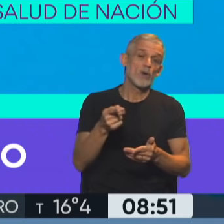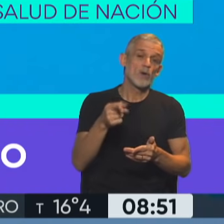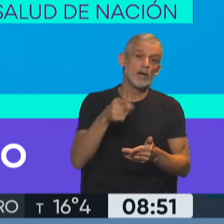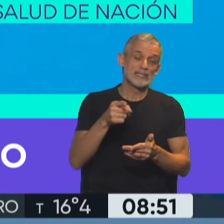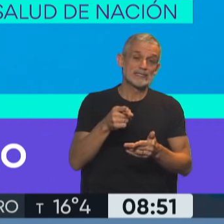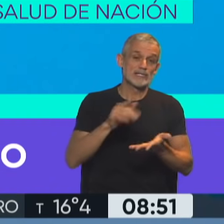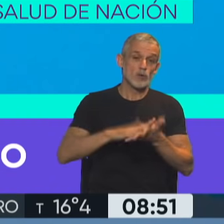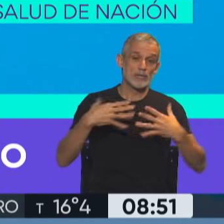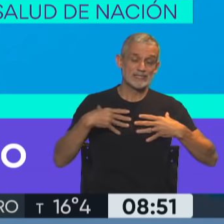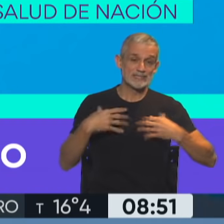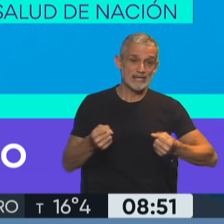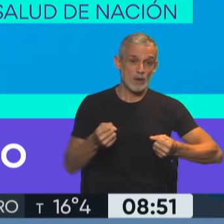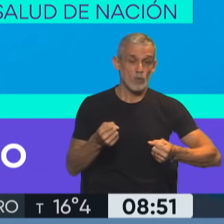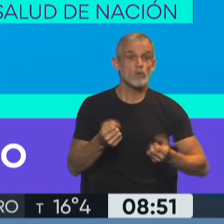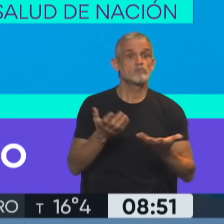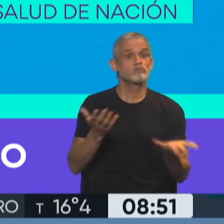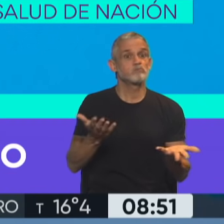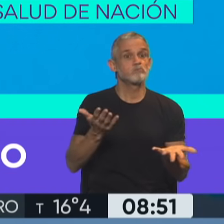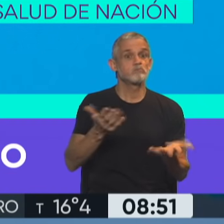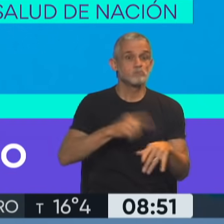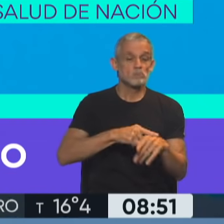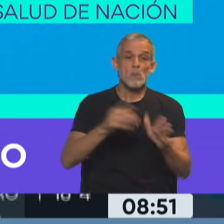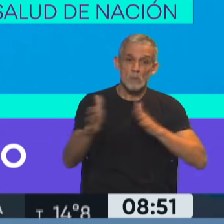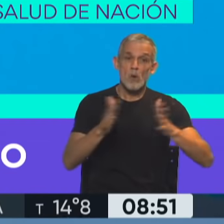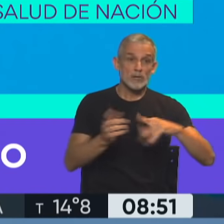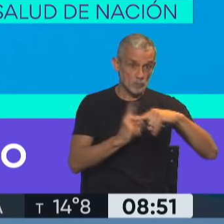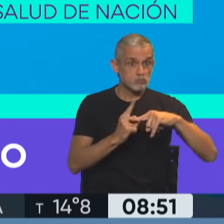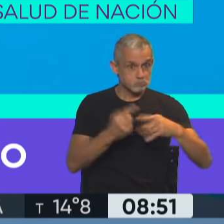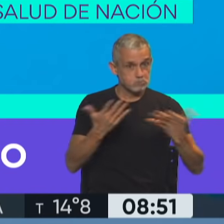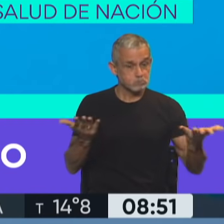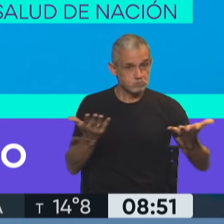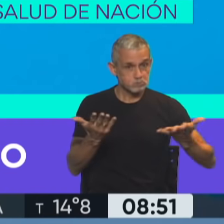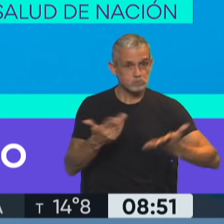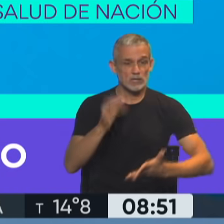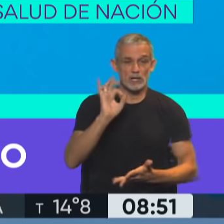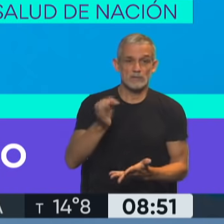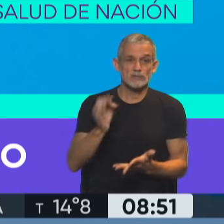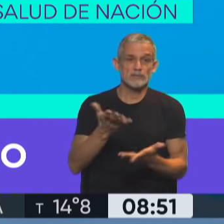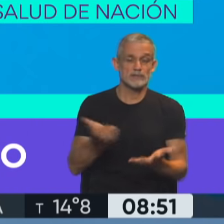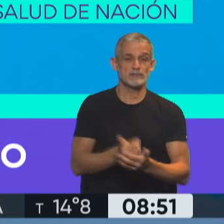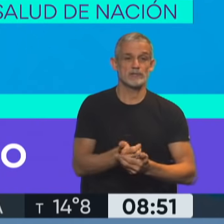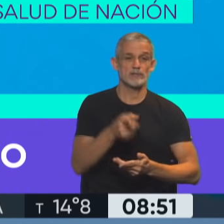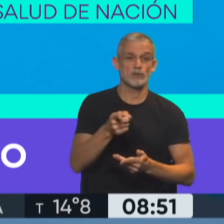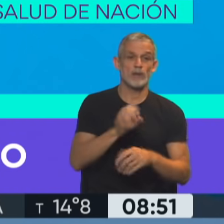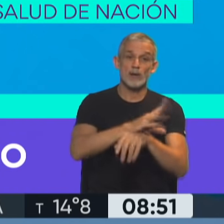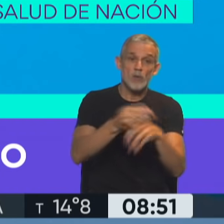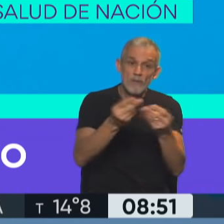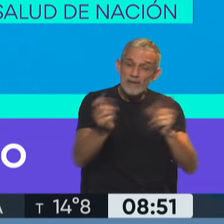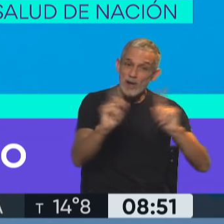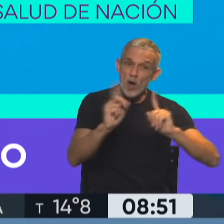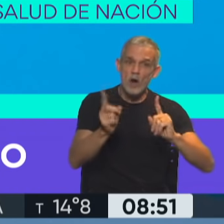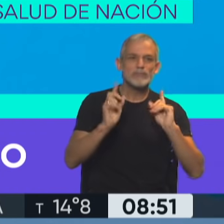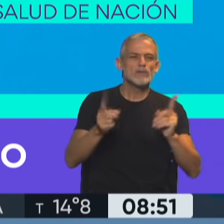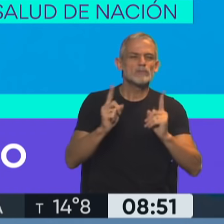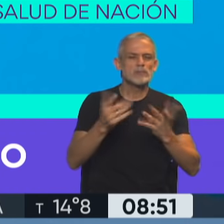vista sanitario estamos en un momento realmente muy positivo. Sabemos que la pandemia no terminó, tenemos que